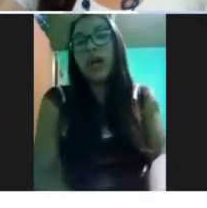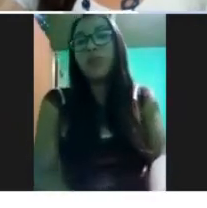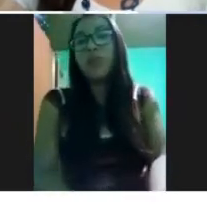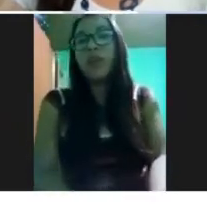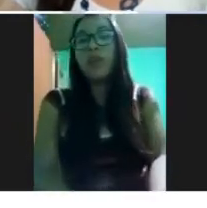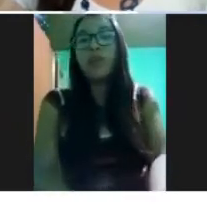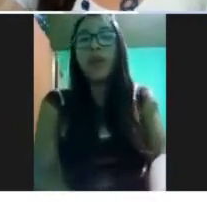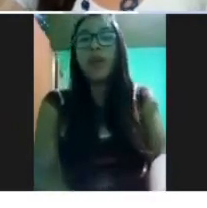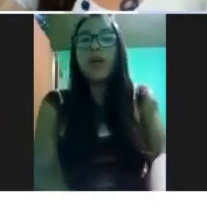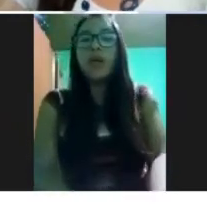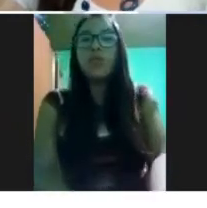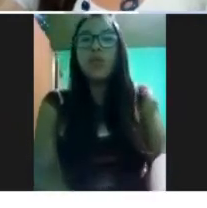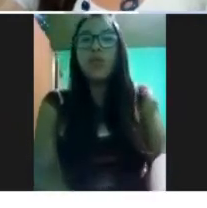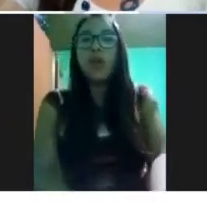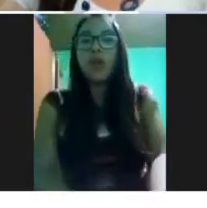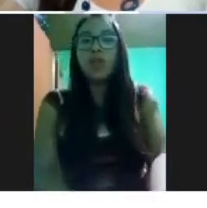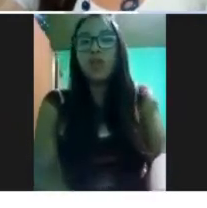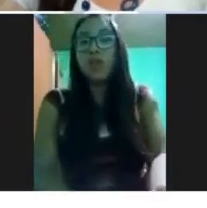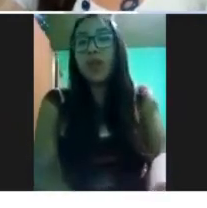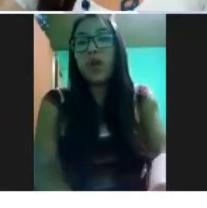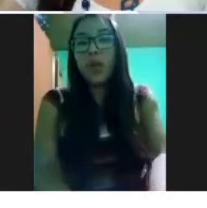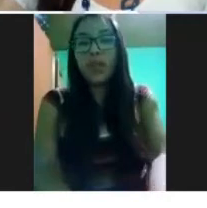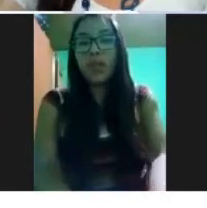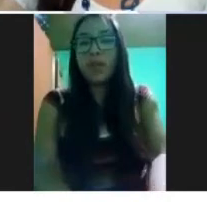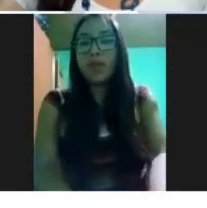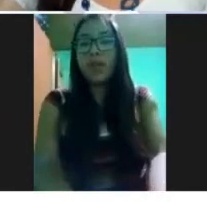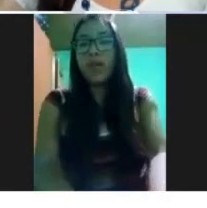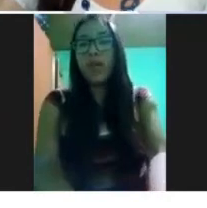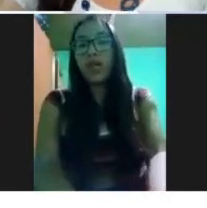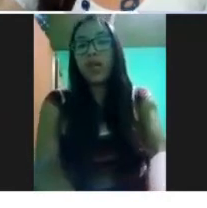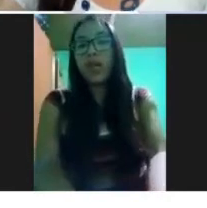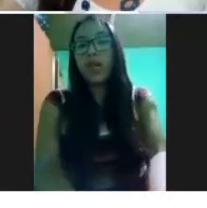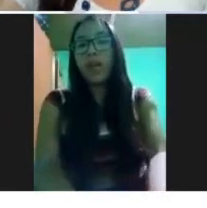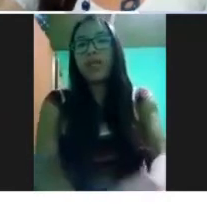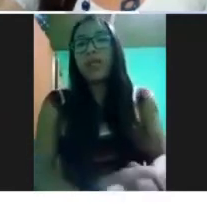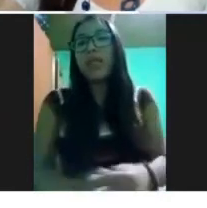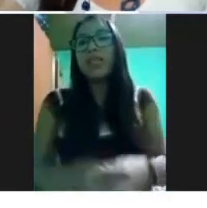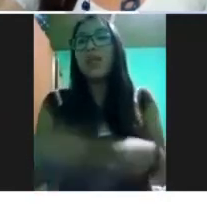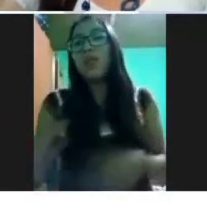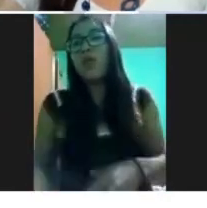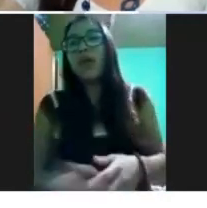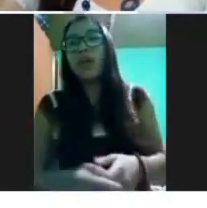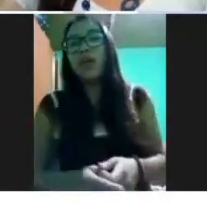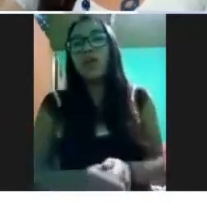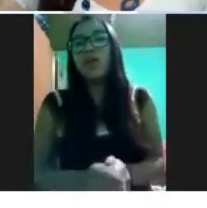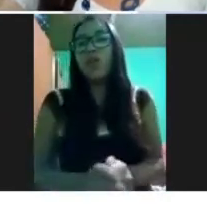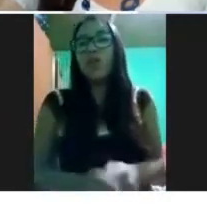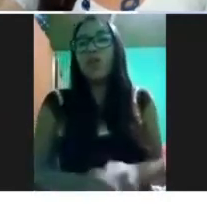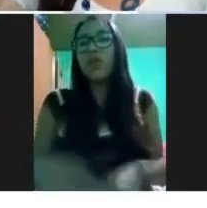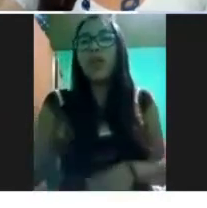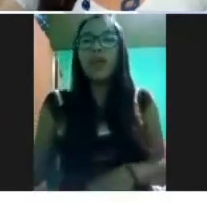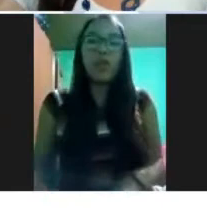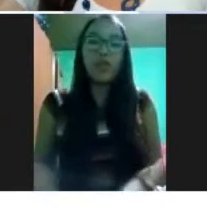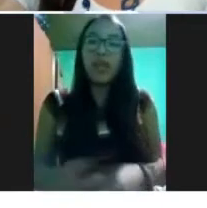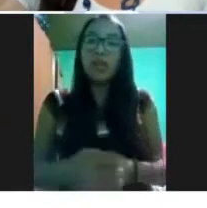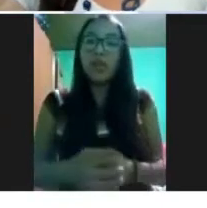autoridades de cada hospital, ¿no? Porque incluso nos hemos dado cuenta también, ¿verdad? Que a pesar de que dicen, no hay, y cuando uno